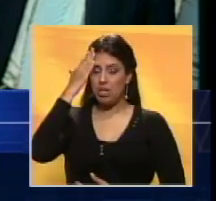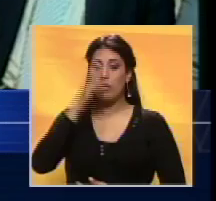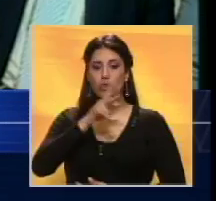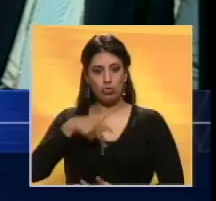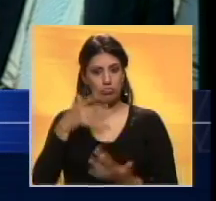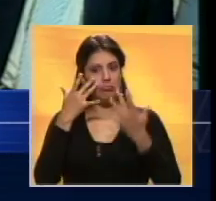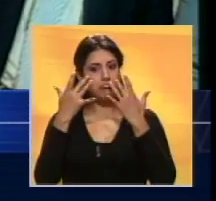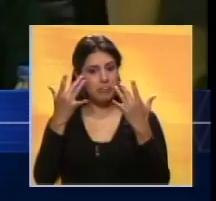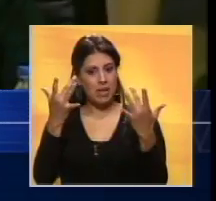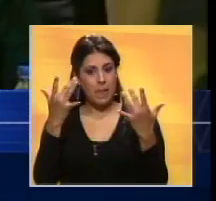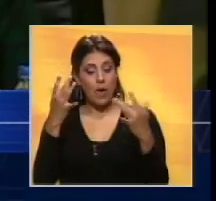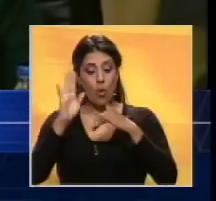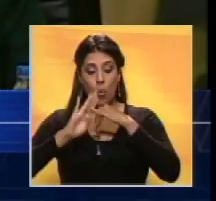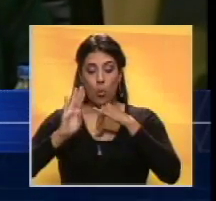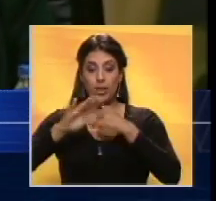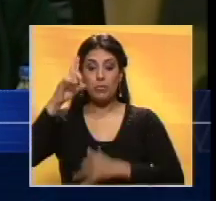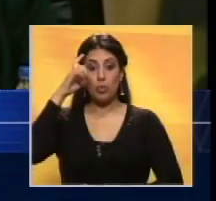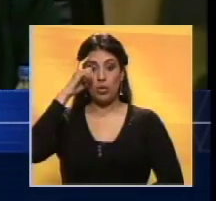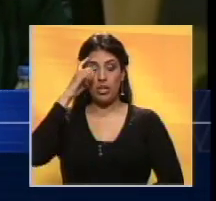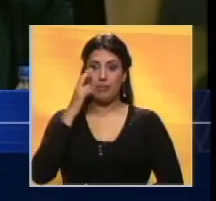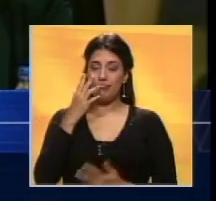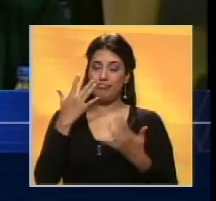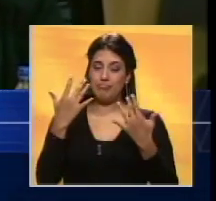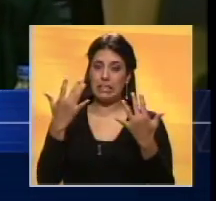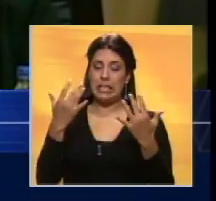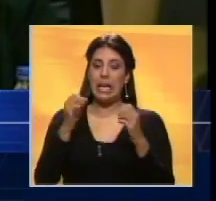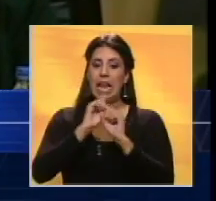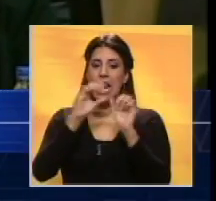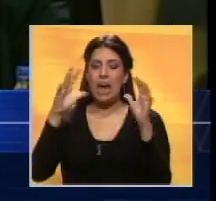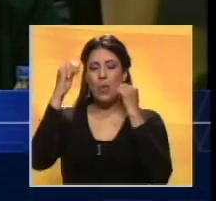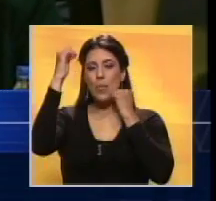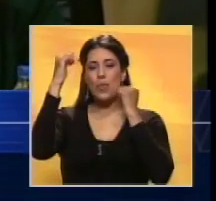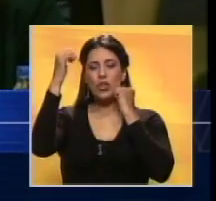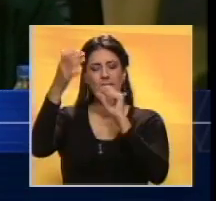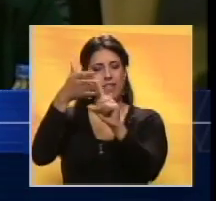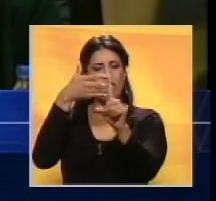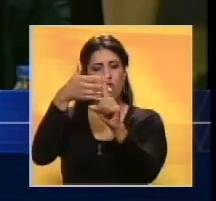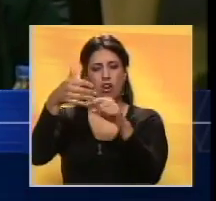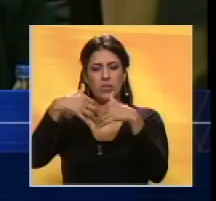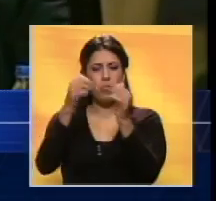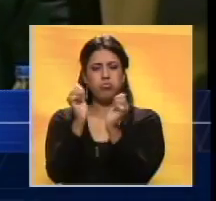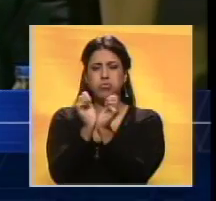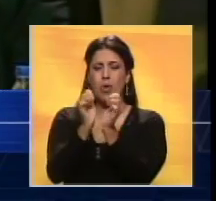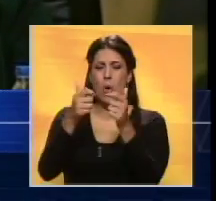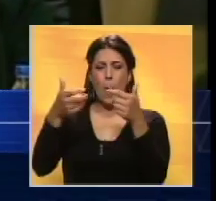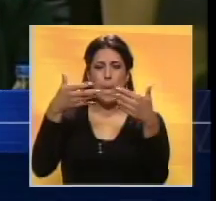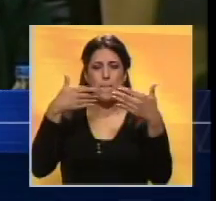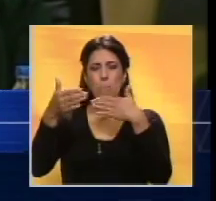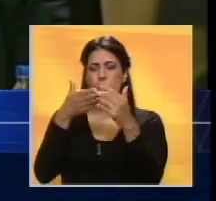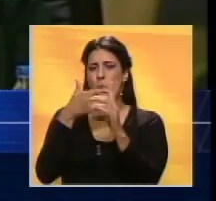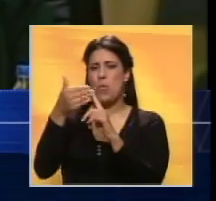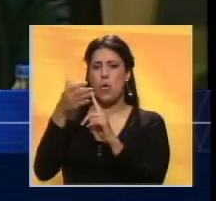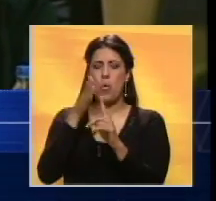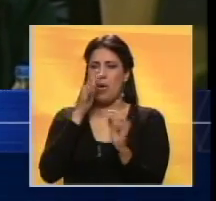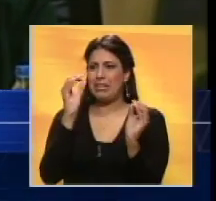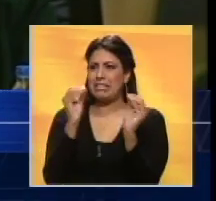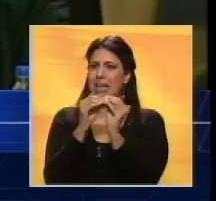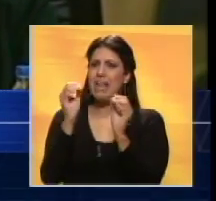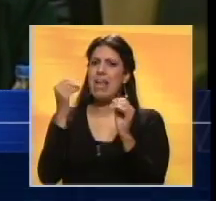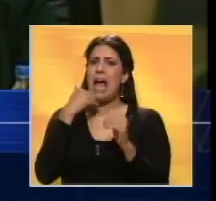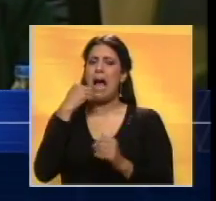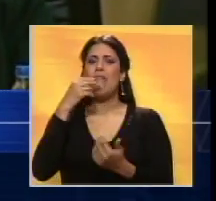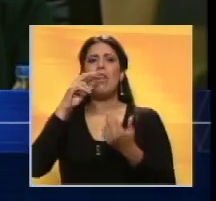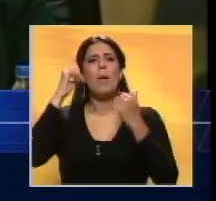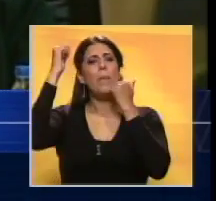hemos visto en los últimos días manifestaciones de violencia que no se compaginan con